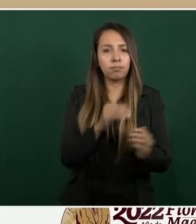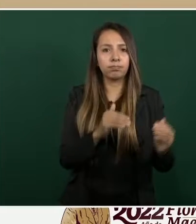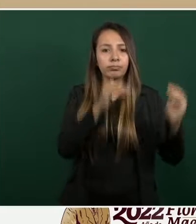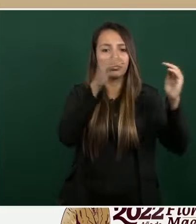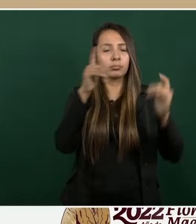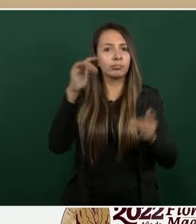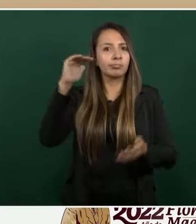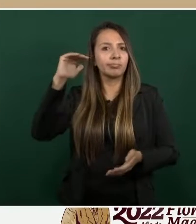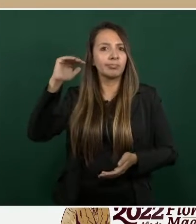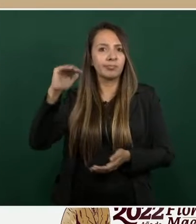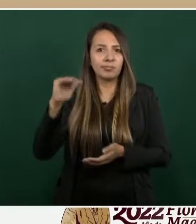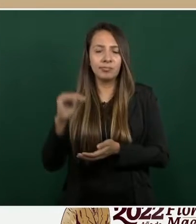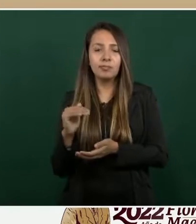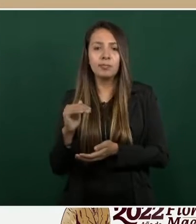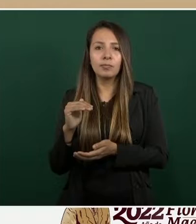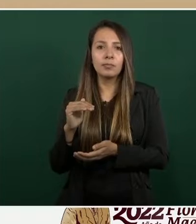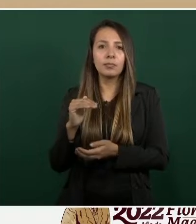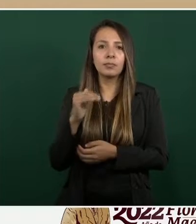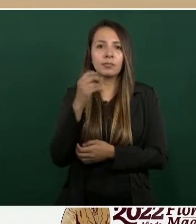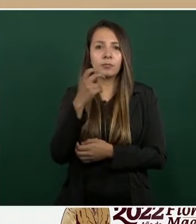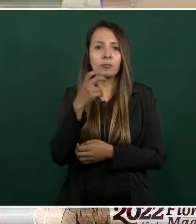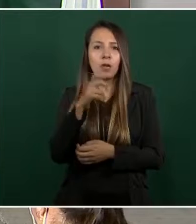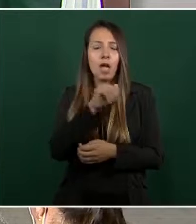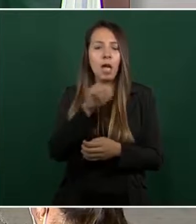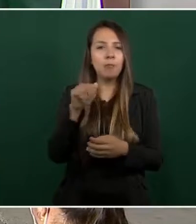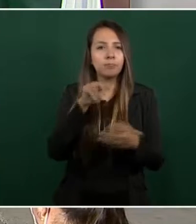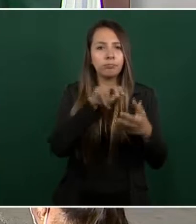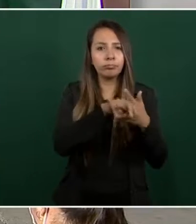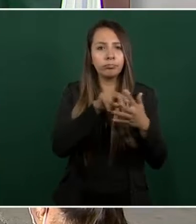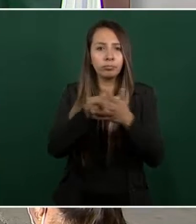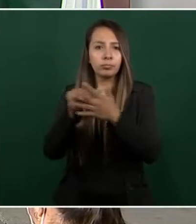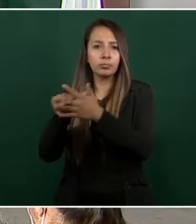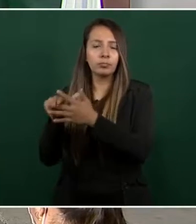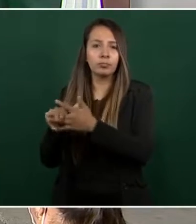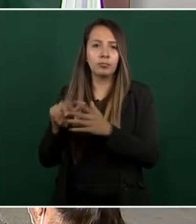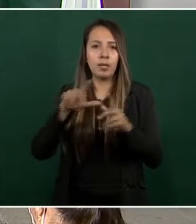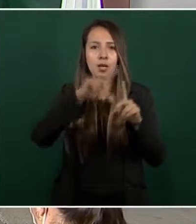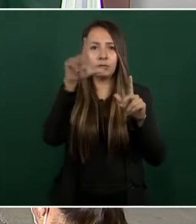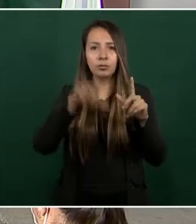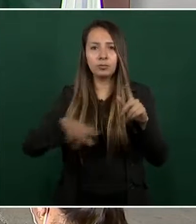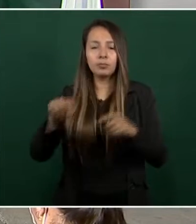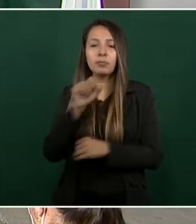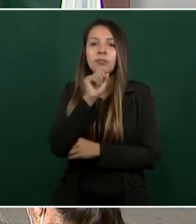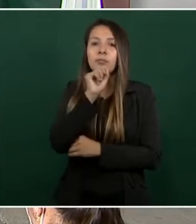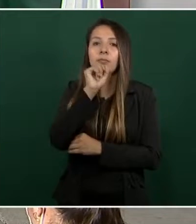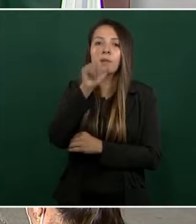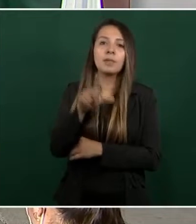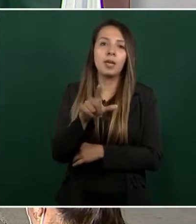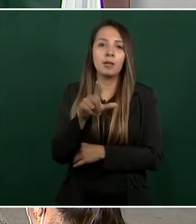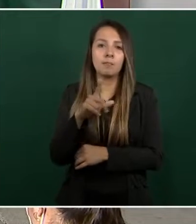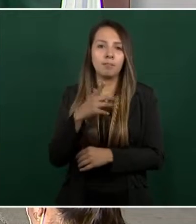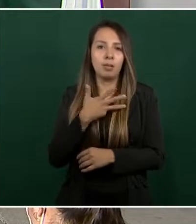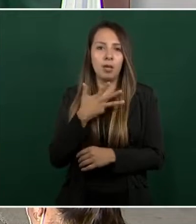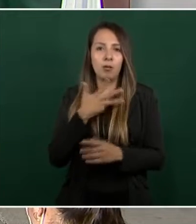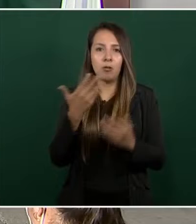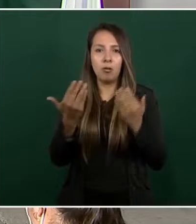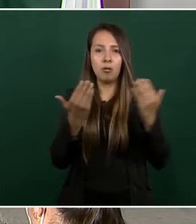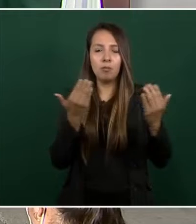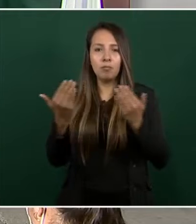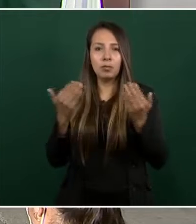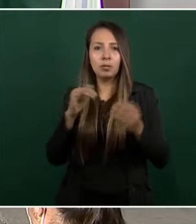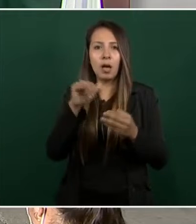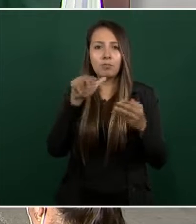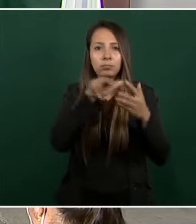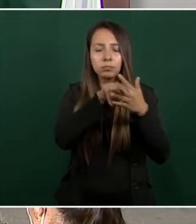el homicidio doloso en todo el país. Aquí también está el comparativo de homicidios